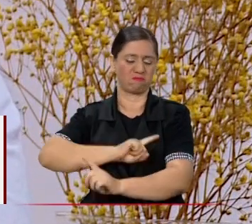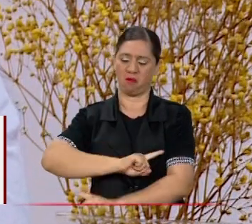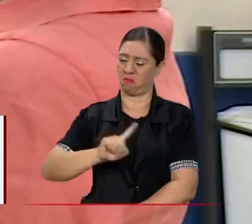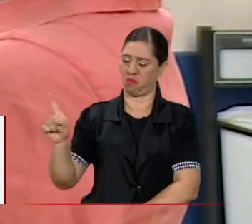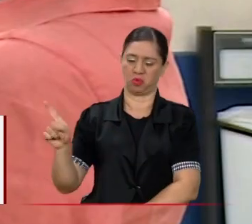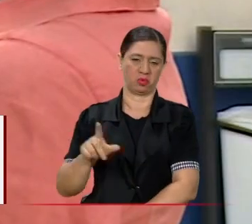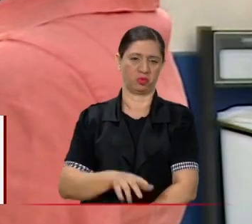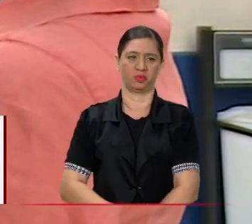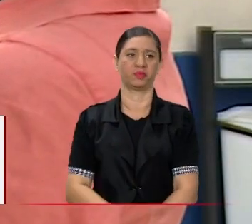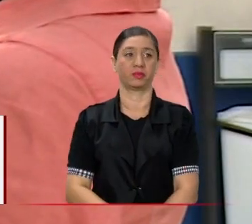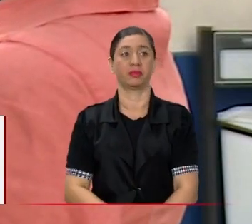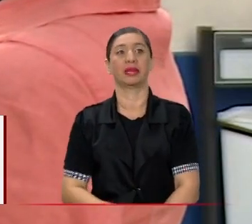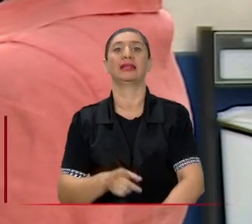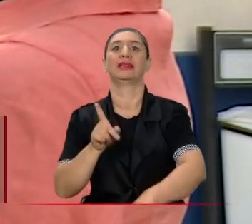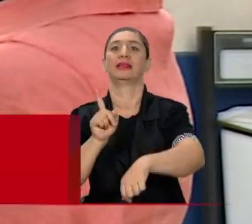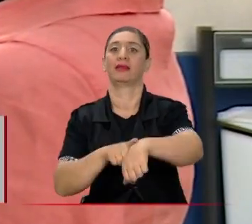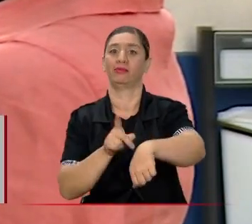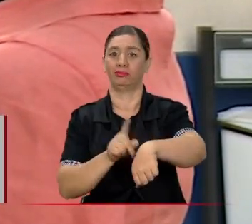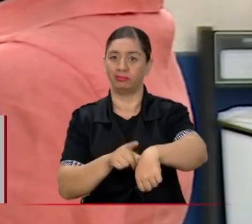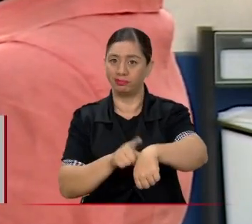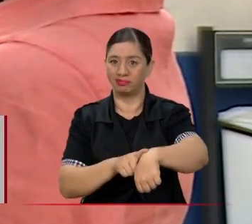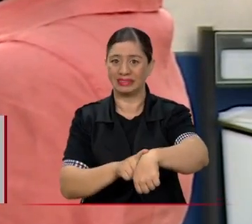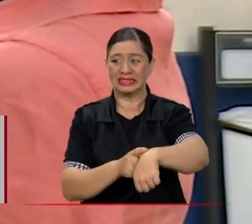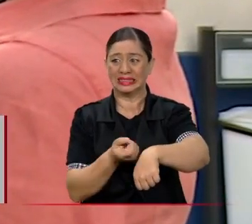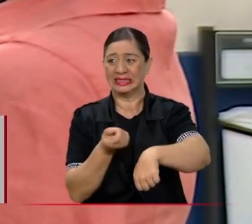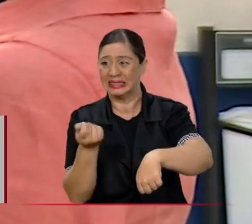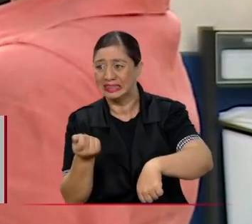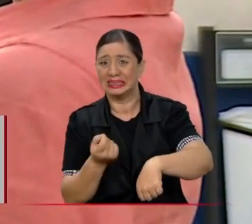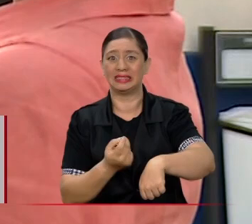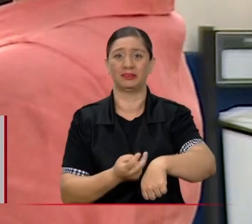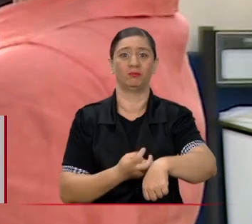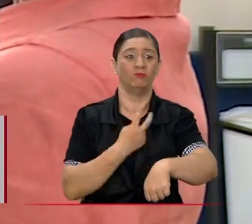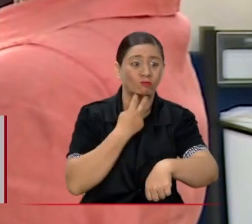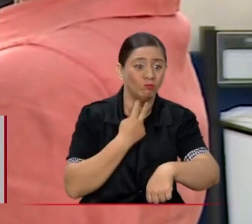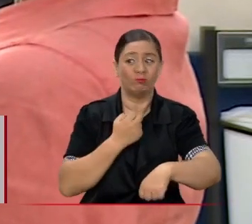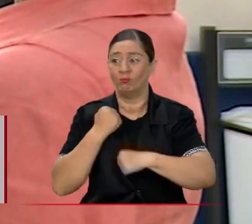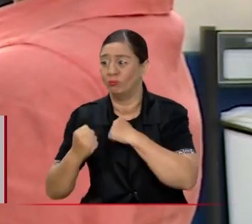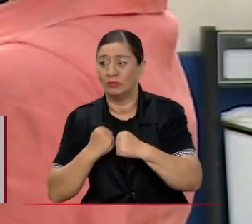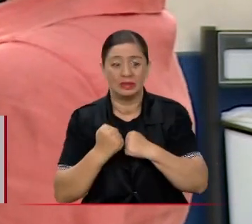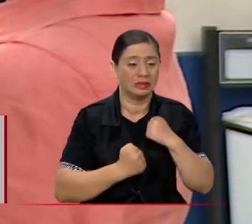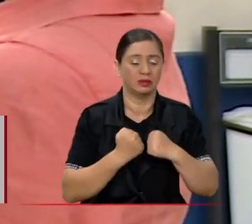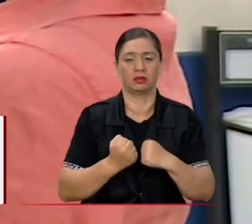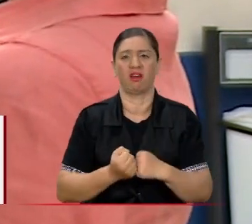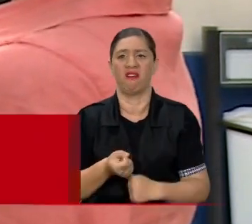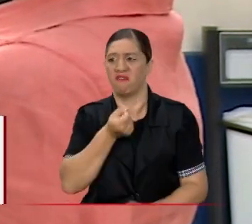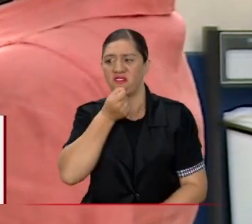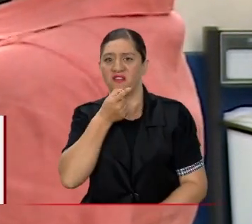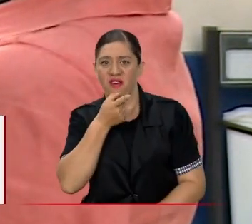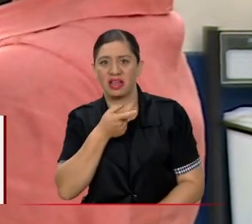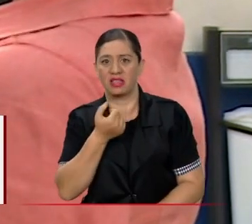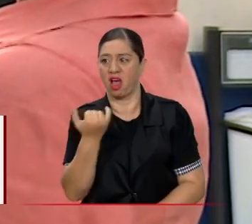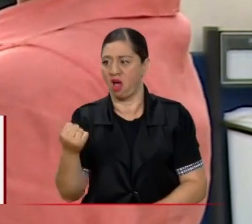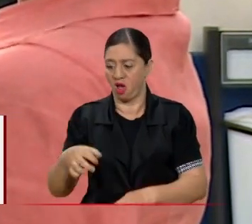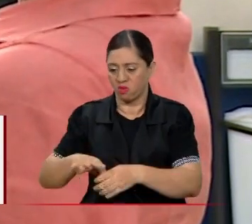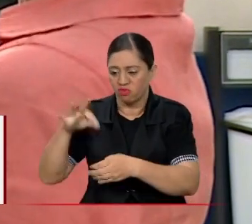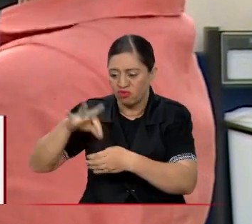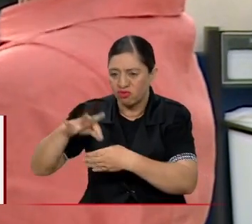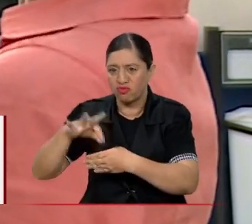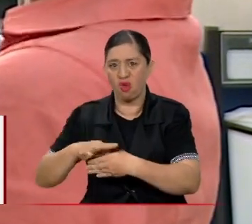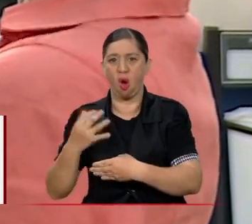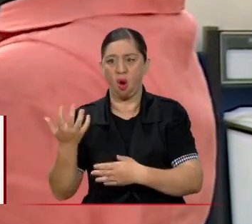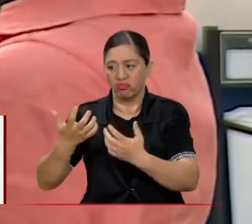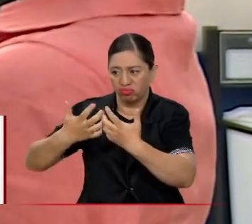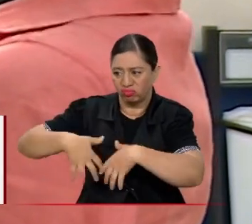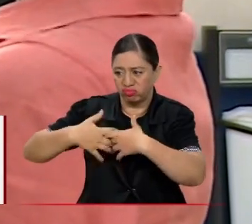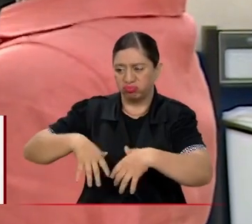las consumo. También el tema del tiempo, si tenemos muy poco tiempo, vivimos todo el tiempo en una carrera, entonces lo más fácil es coger un producto de paquete, un producto industrializado